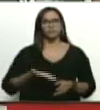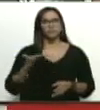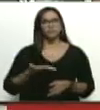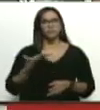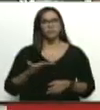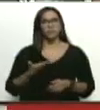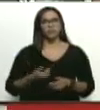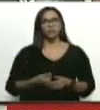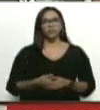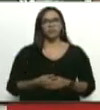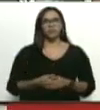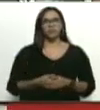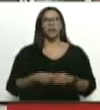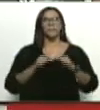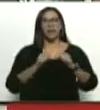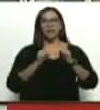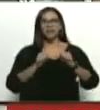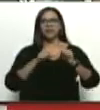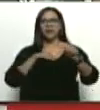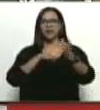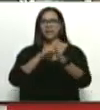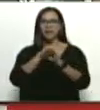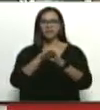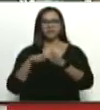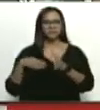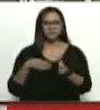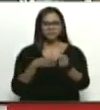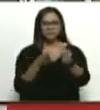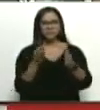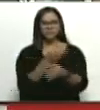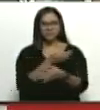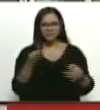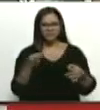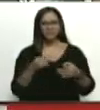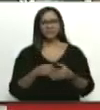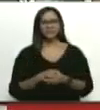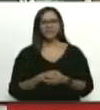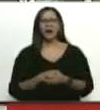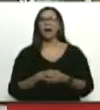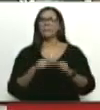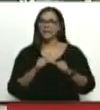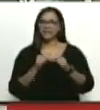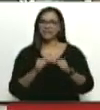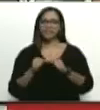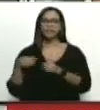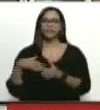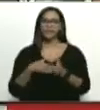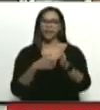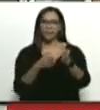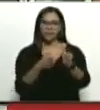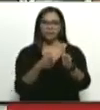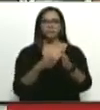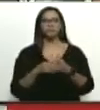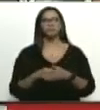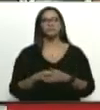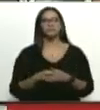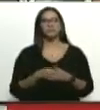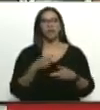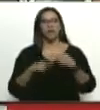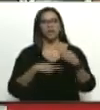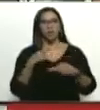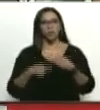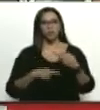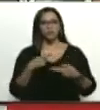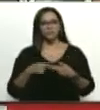indispensables, para seguir avanzando por el camino correcto, para seguir por el camino de la